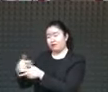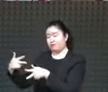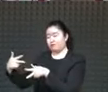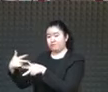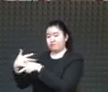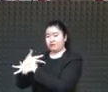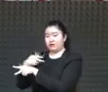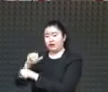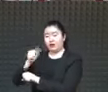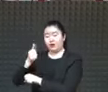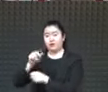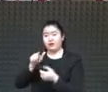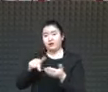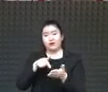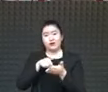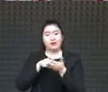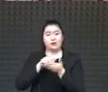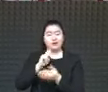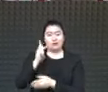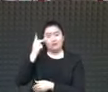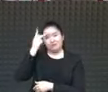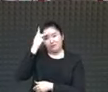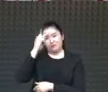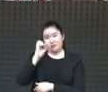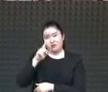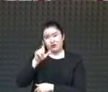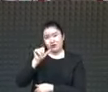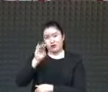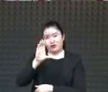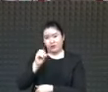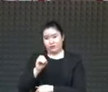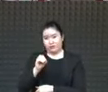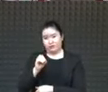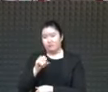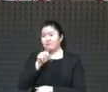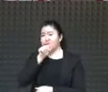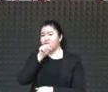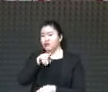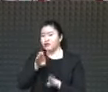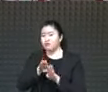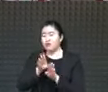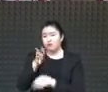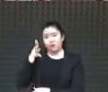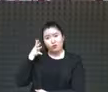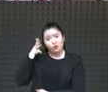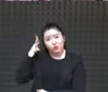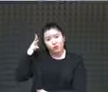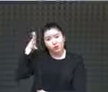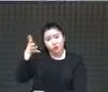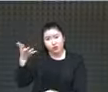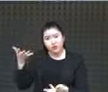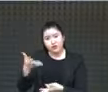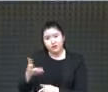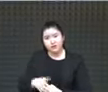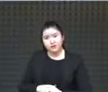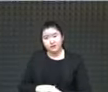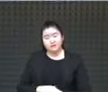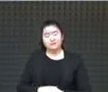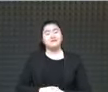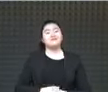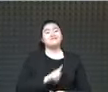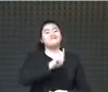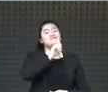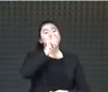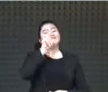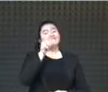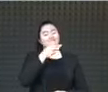de Polanco. ¿Esta será lo que dice usted que dejaría en un plan de trabajo? Ya les vamos a informar exactamente